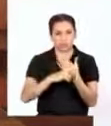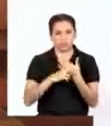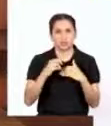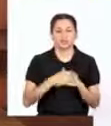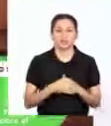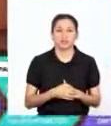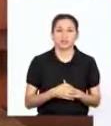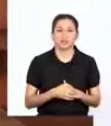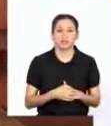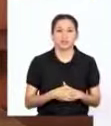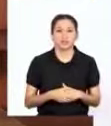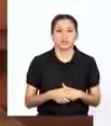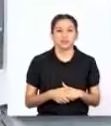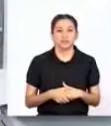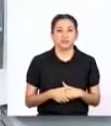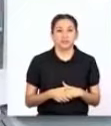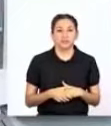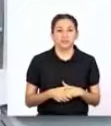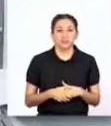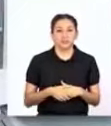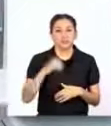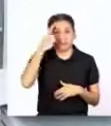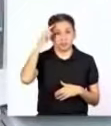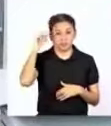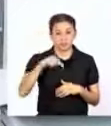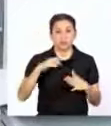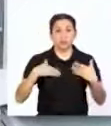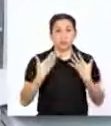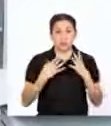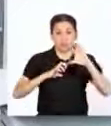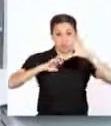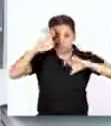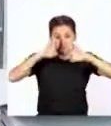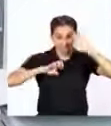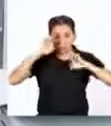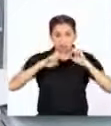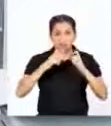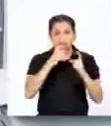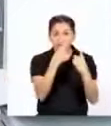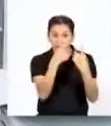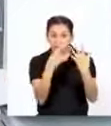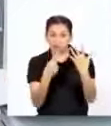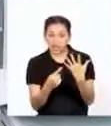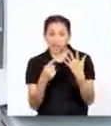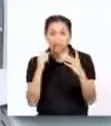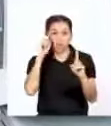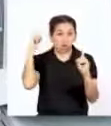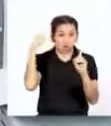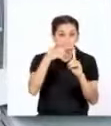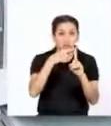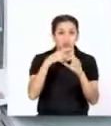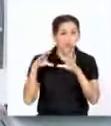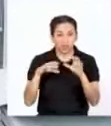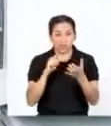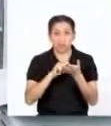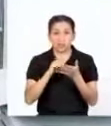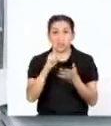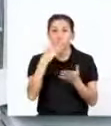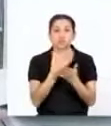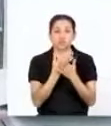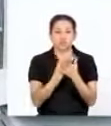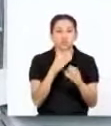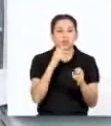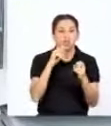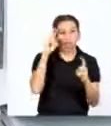el proyecto participativo. Para esto se puede evaluar cada objetivo y actividad. Podemos analizar si cada una